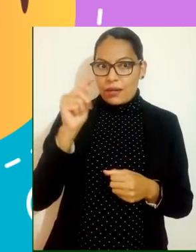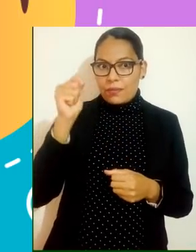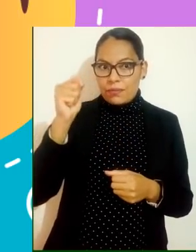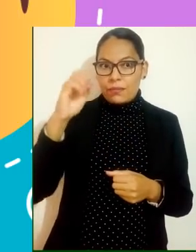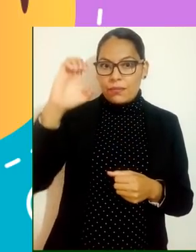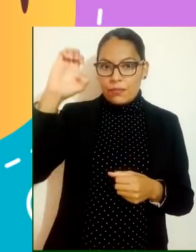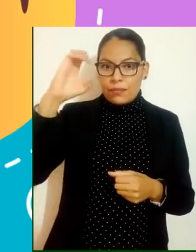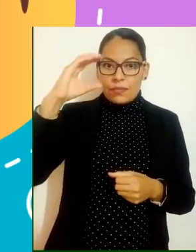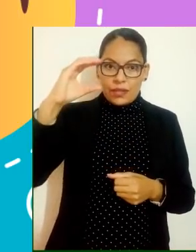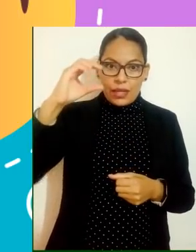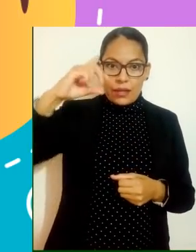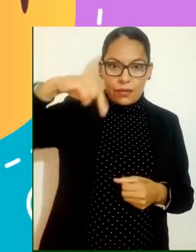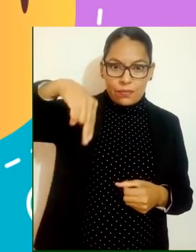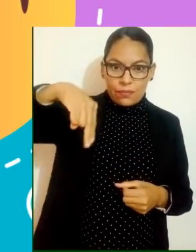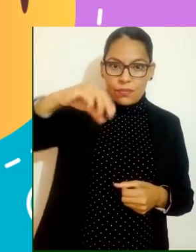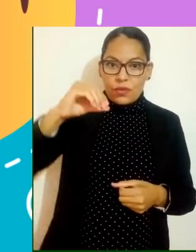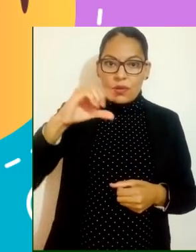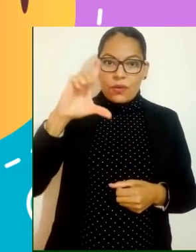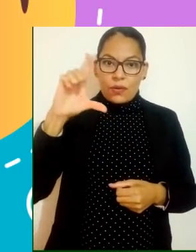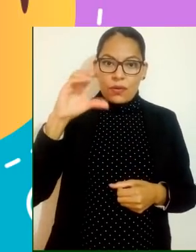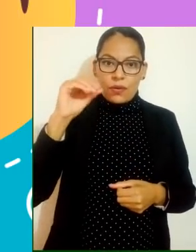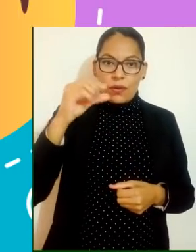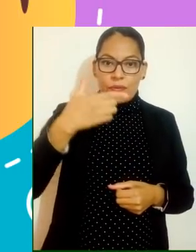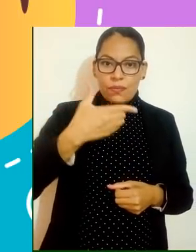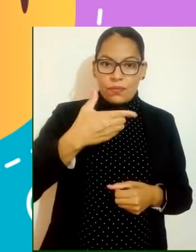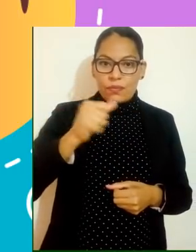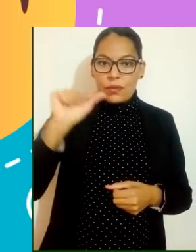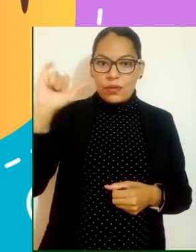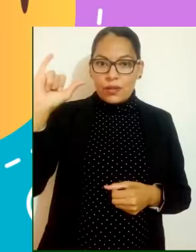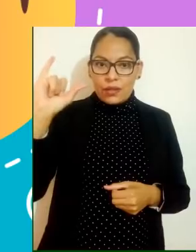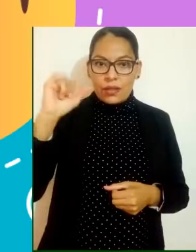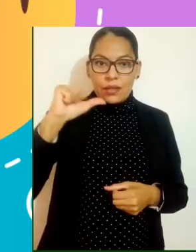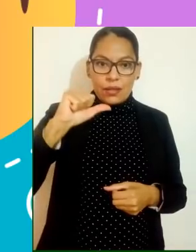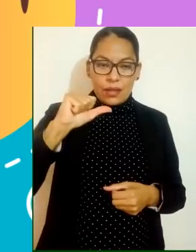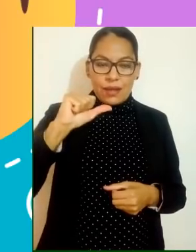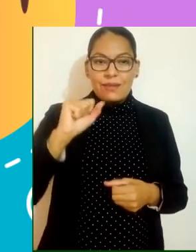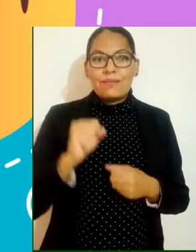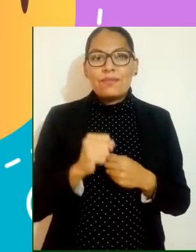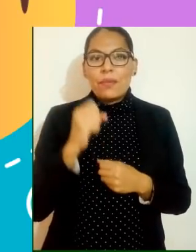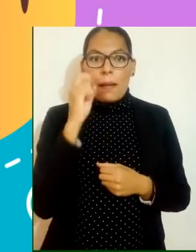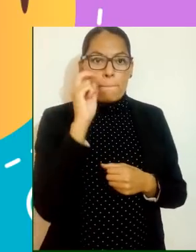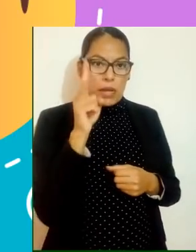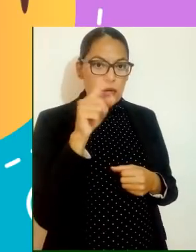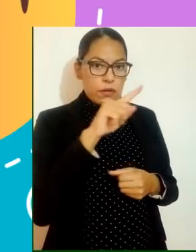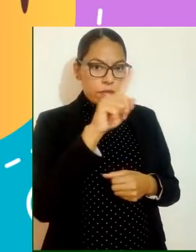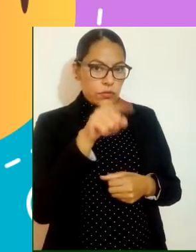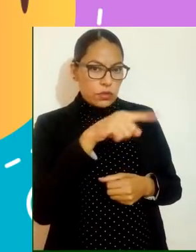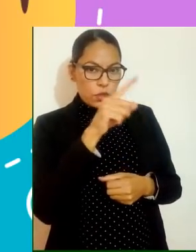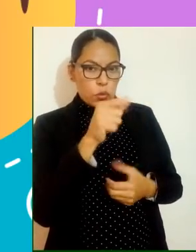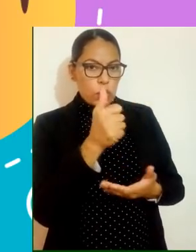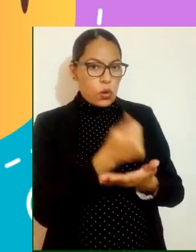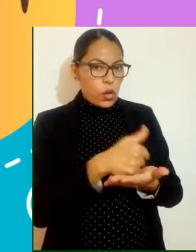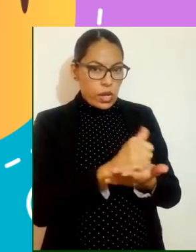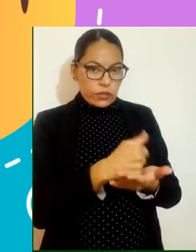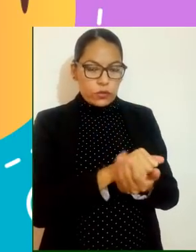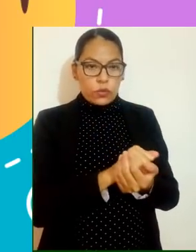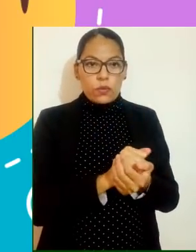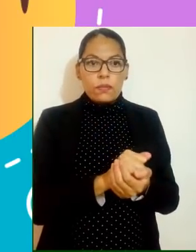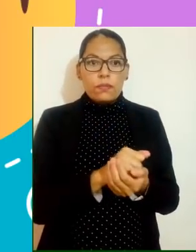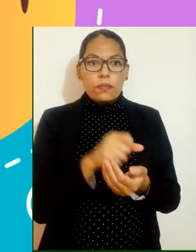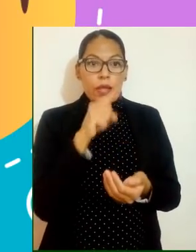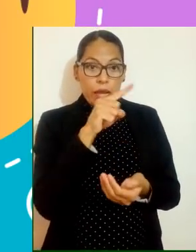las usas para tu vida, es que son TICs, o sea, no tienen ningún